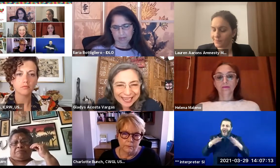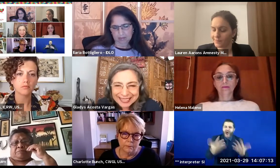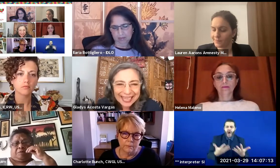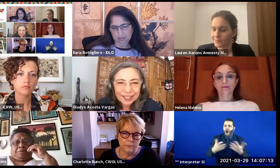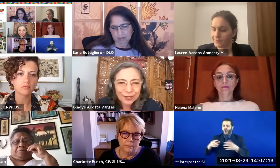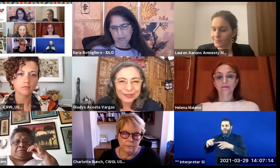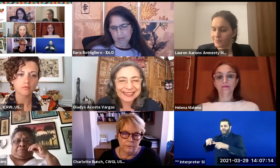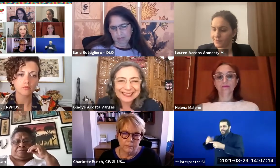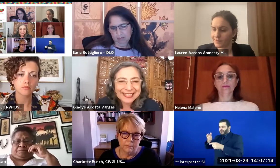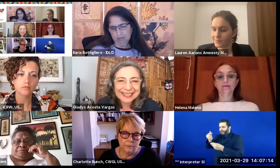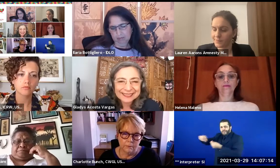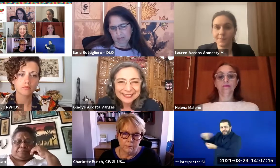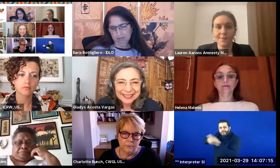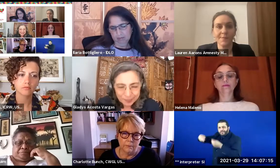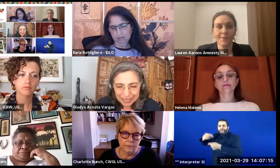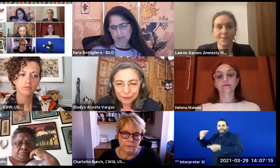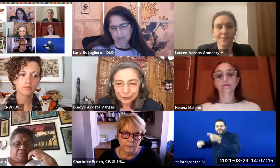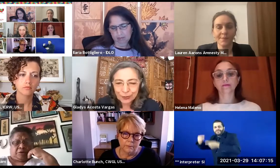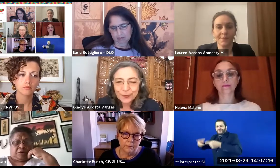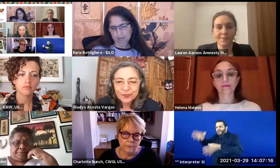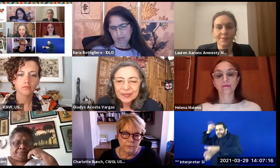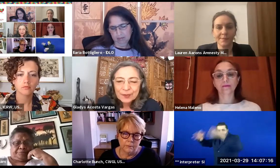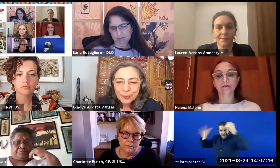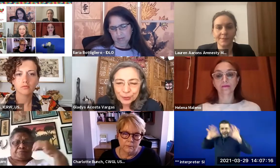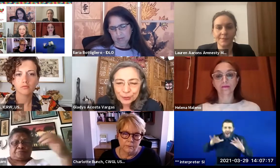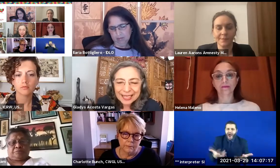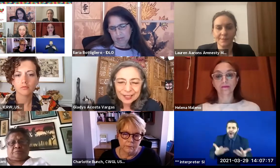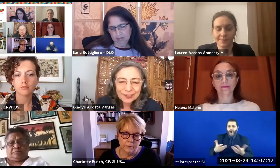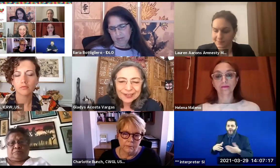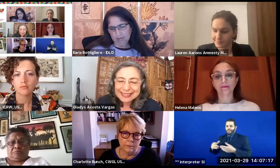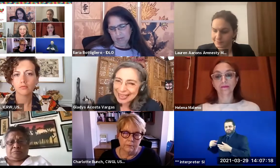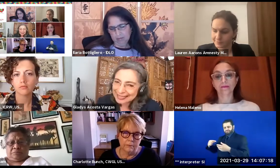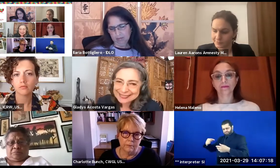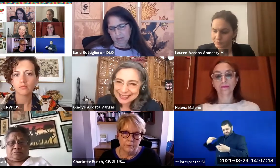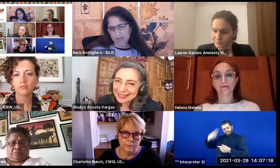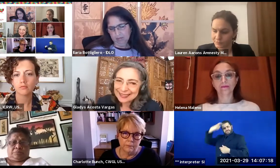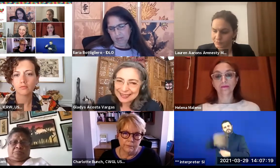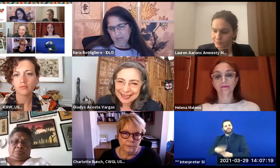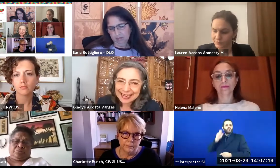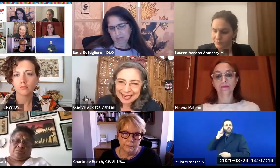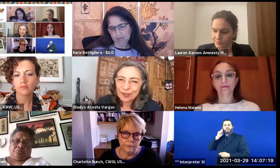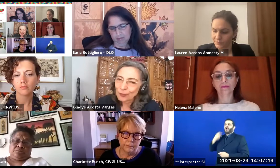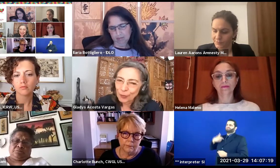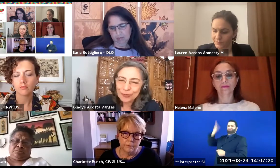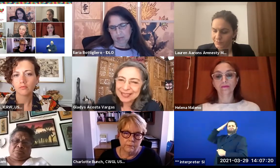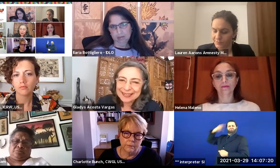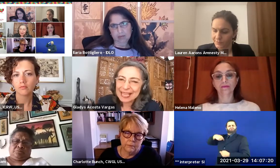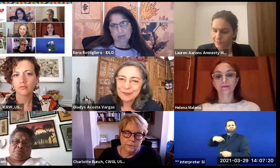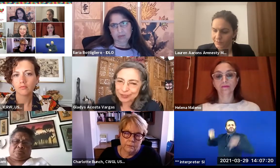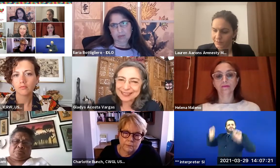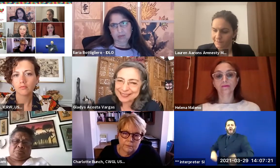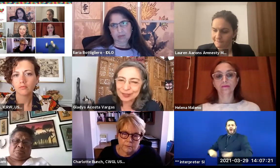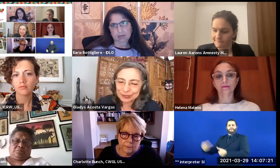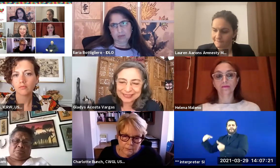en el imaginario de nuestras niñas para el futuro. Por otro lado, aquí se ha aclarado muy bien